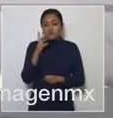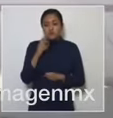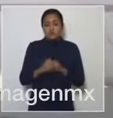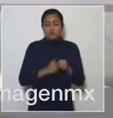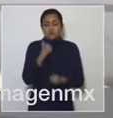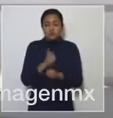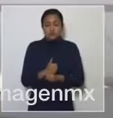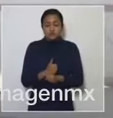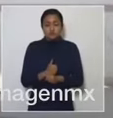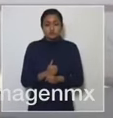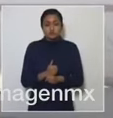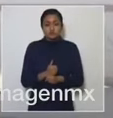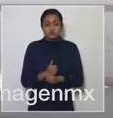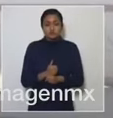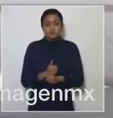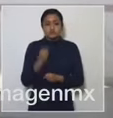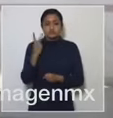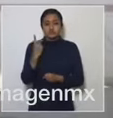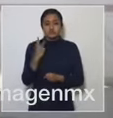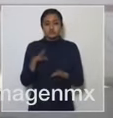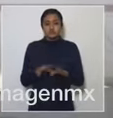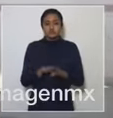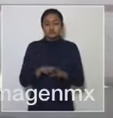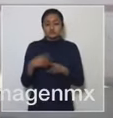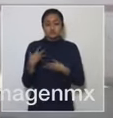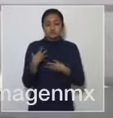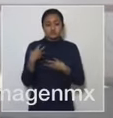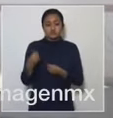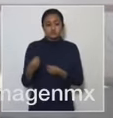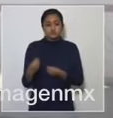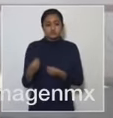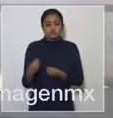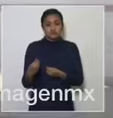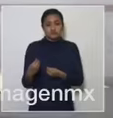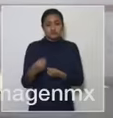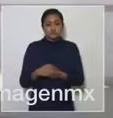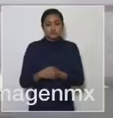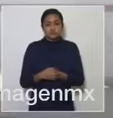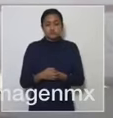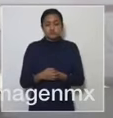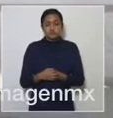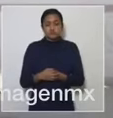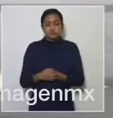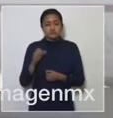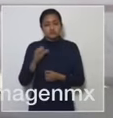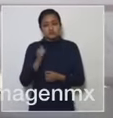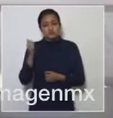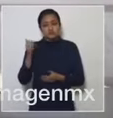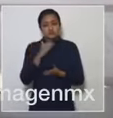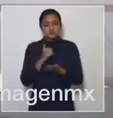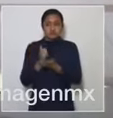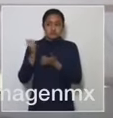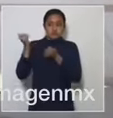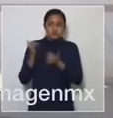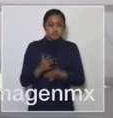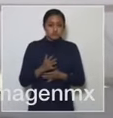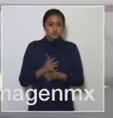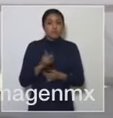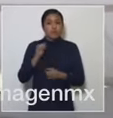años, son por transmisión vertical, fueron importados de otra ciudad y de